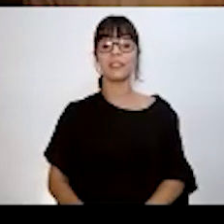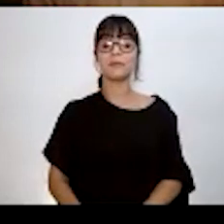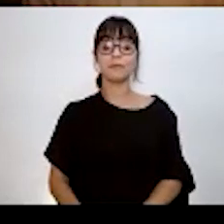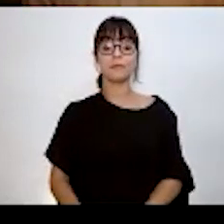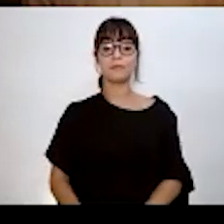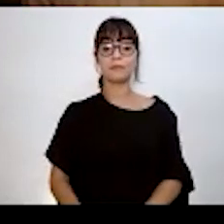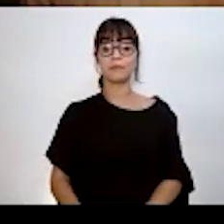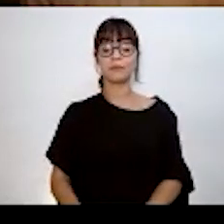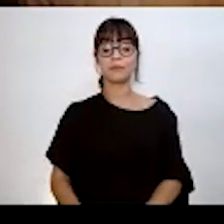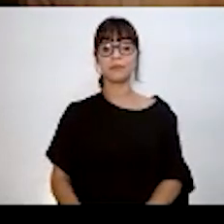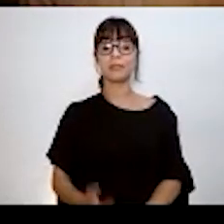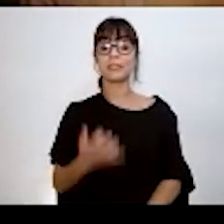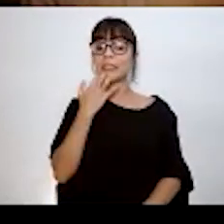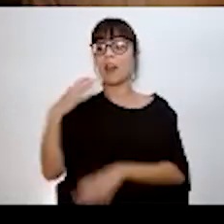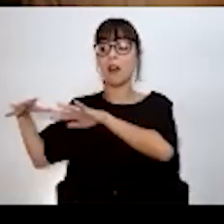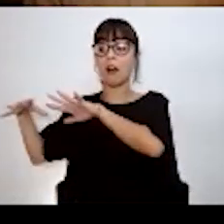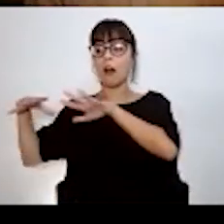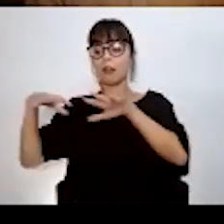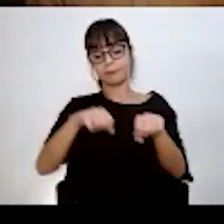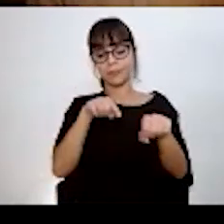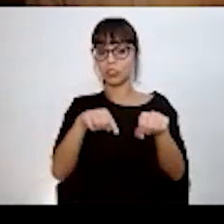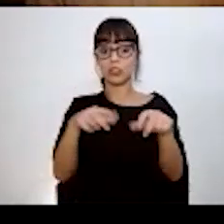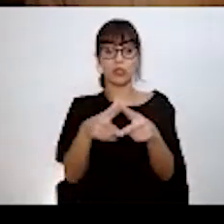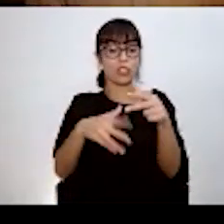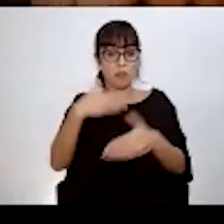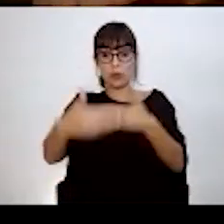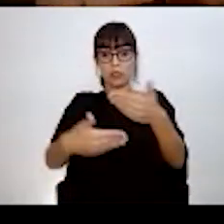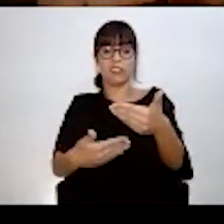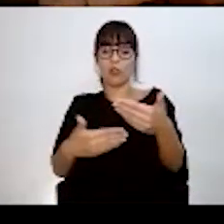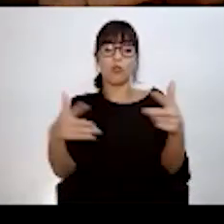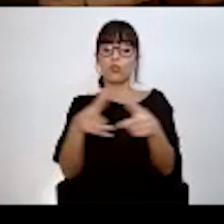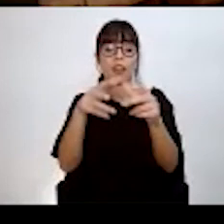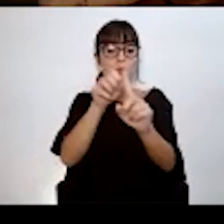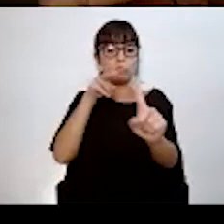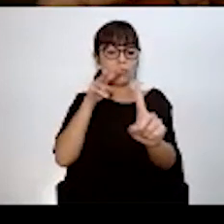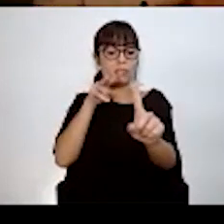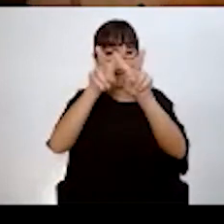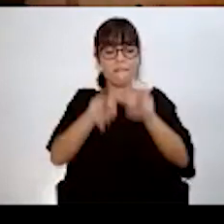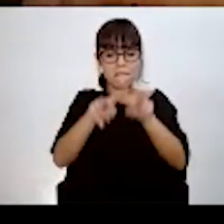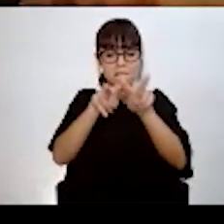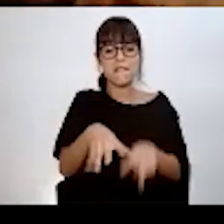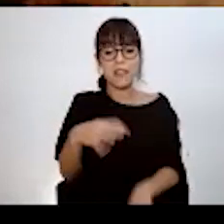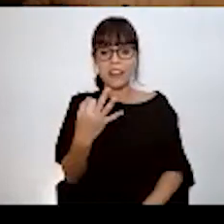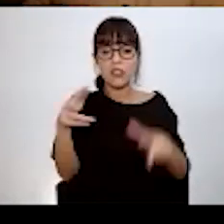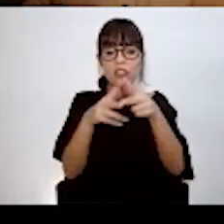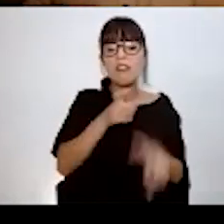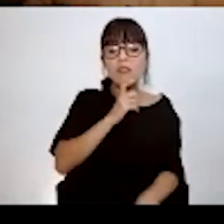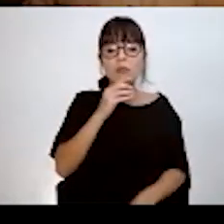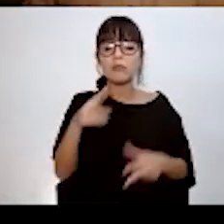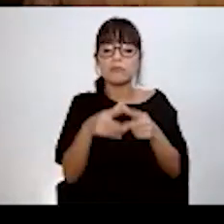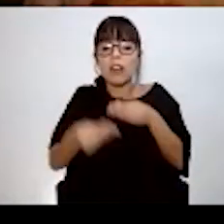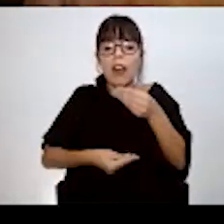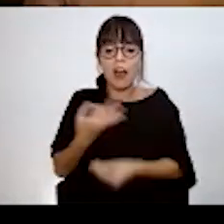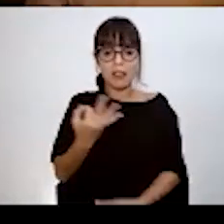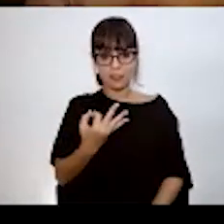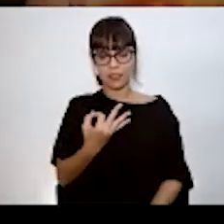un proceso social que tiene que ser analizado en términos sociales. Y ahora lo que nos toca es convertir estas gráficas, que